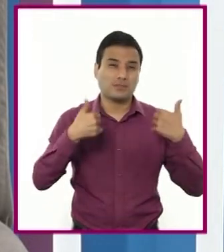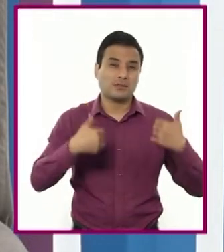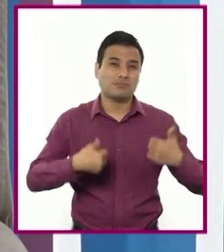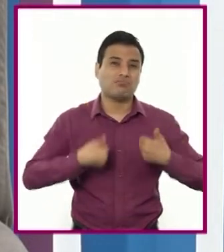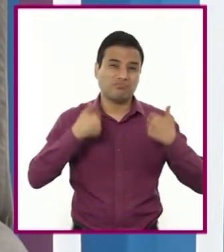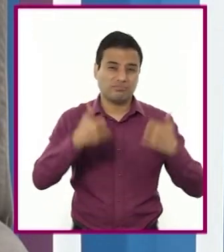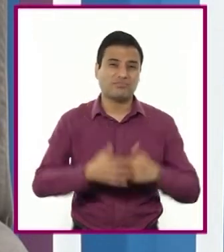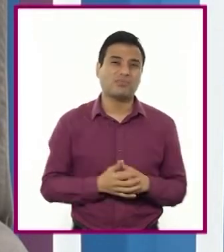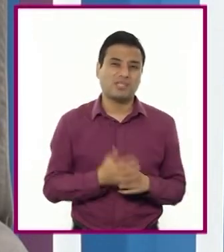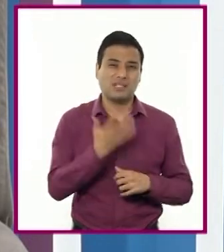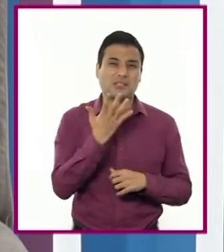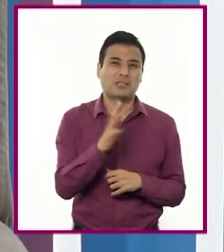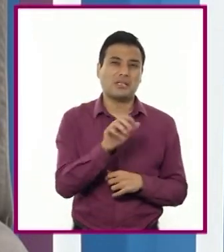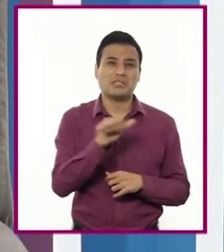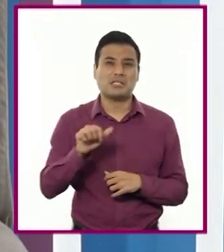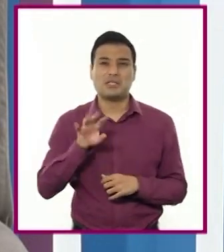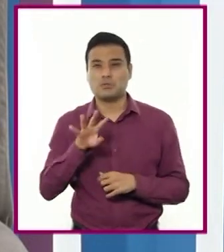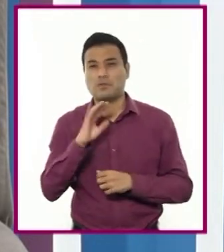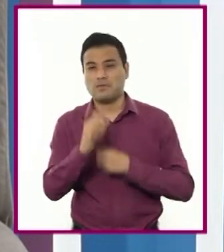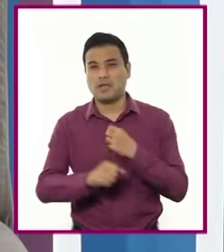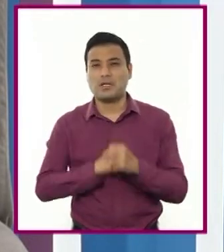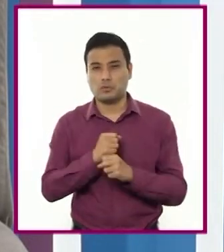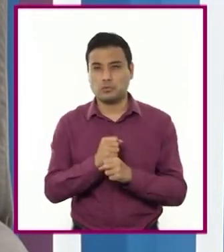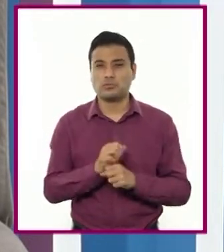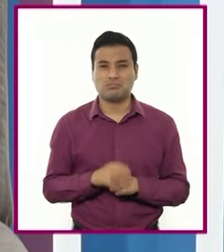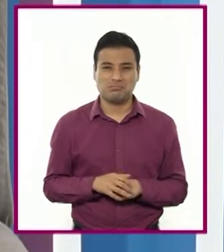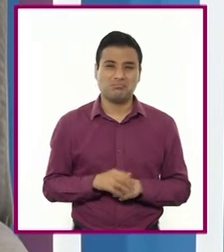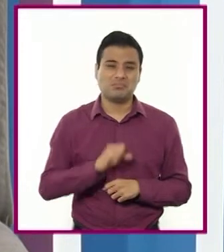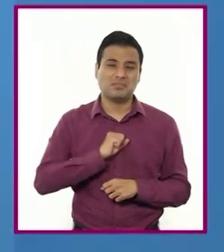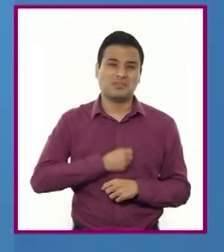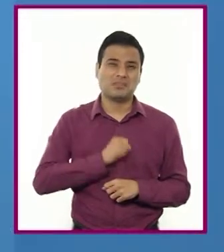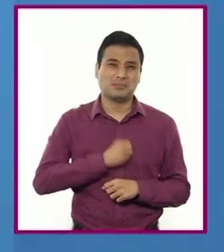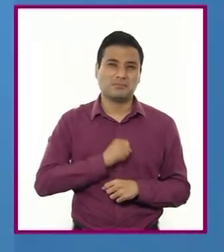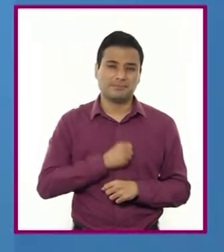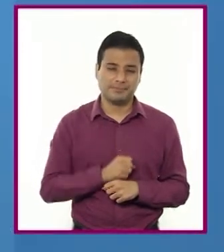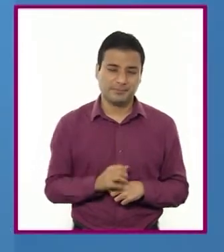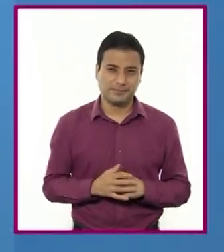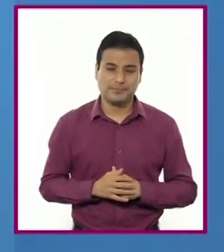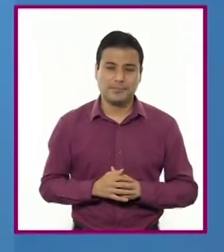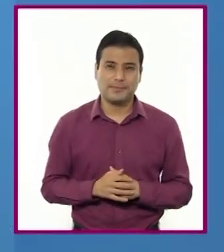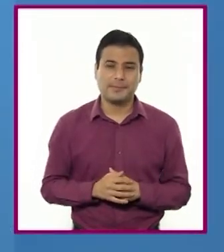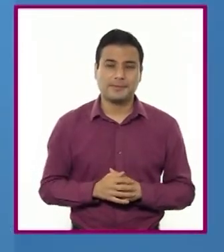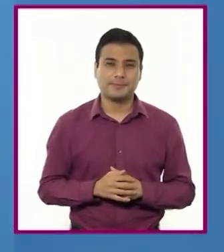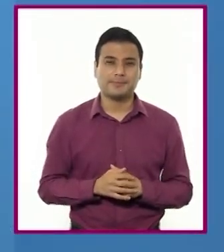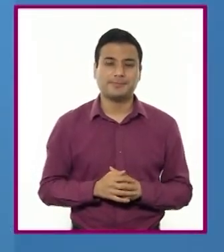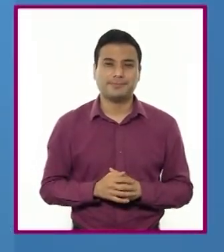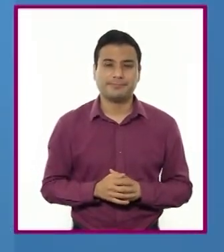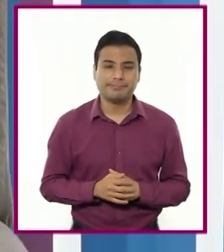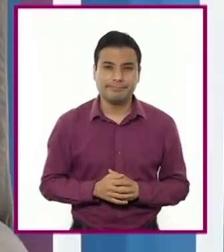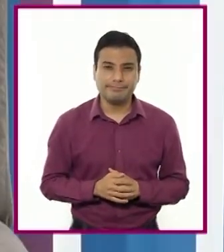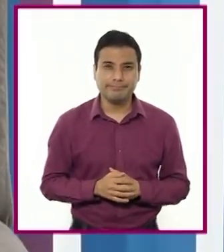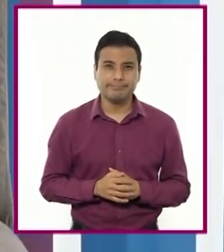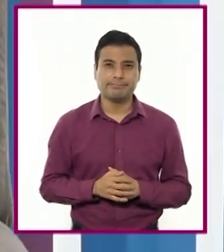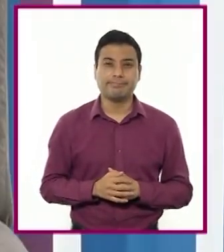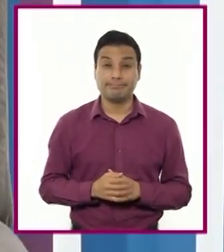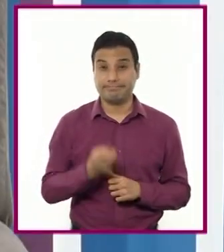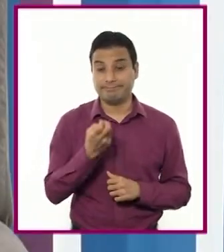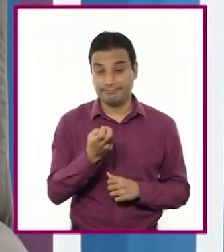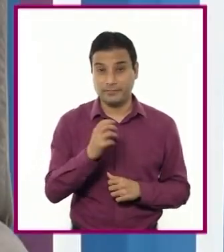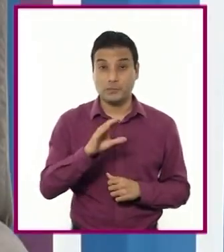de entre 10 y 19 años que vivían con el VIH. De estos y estas, alrededor